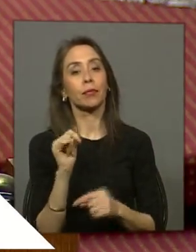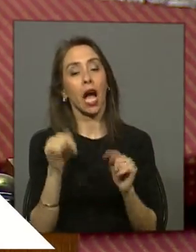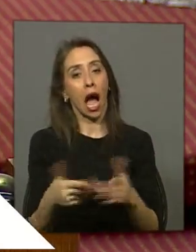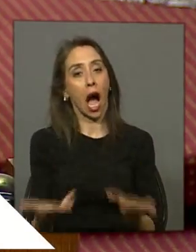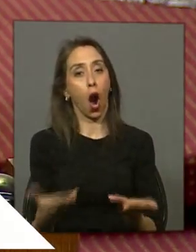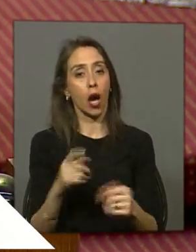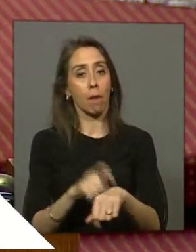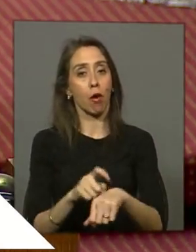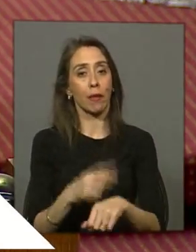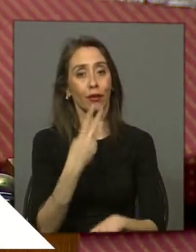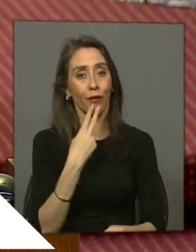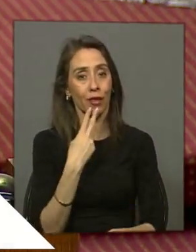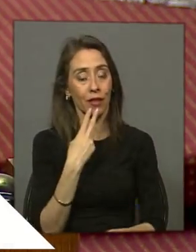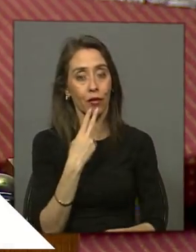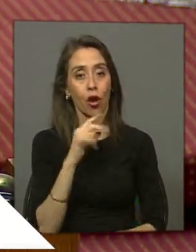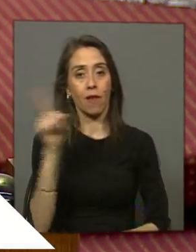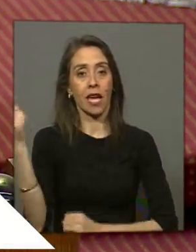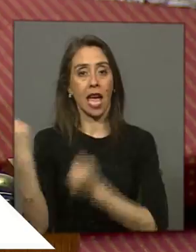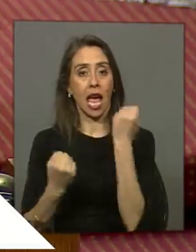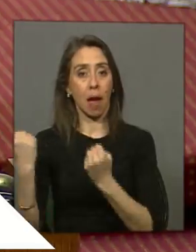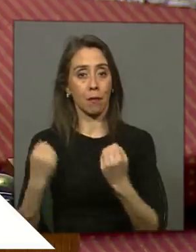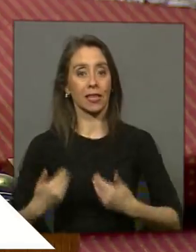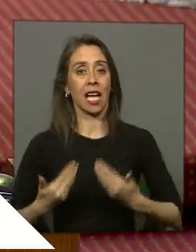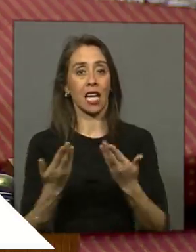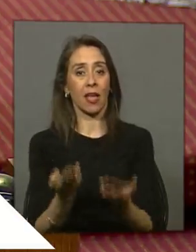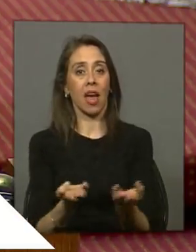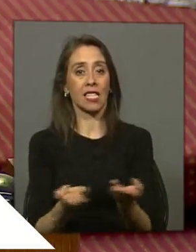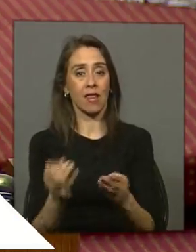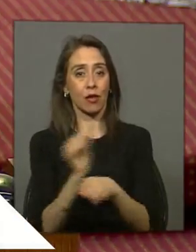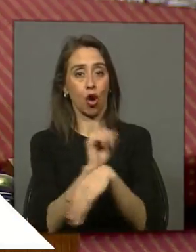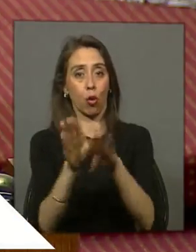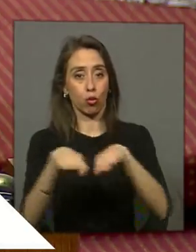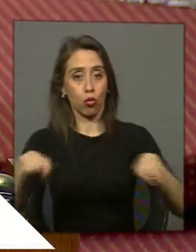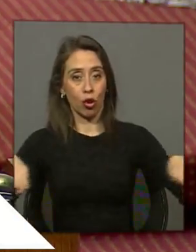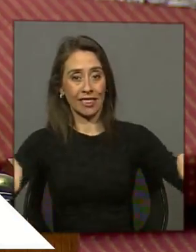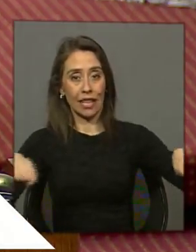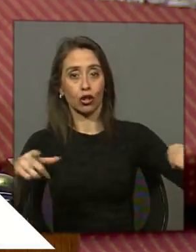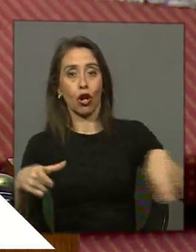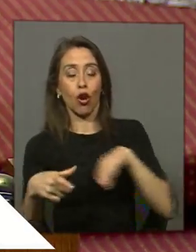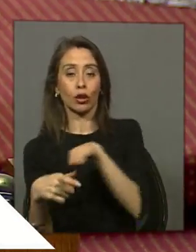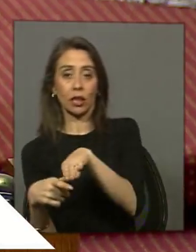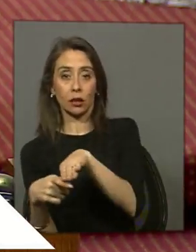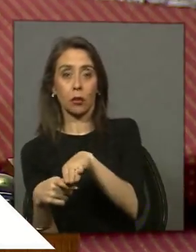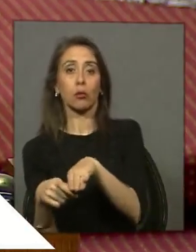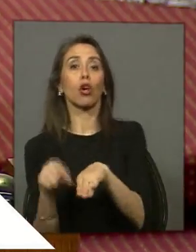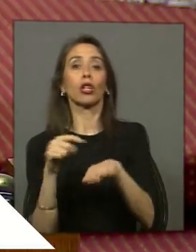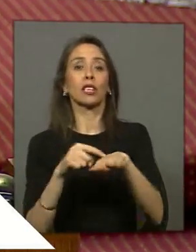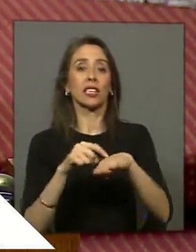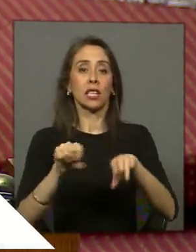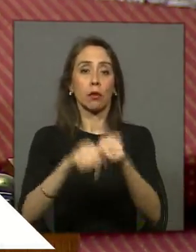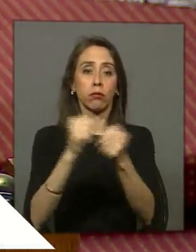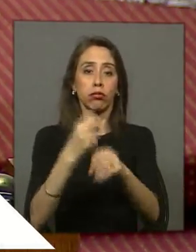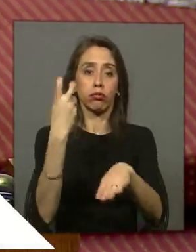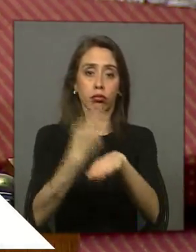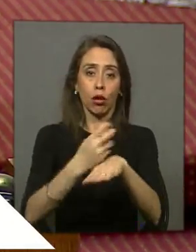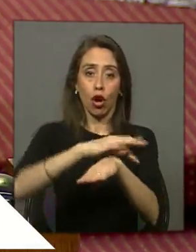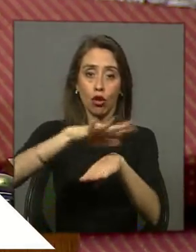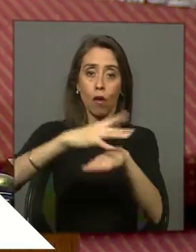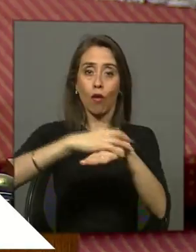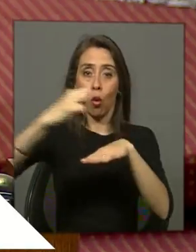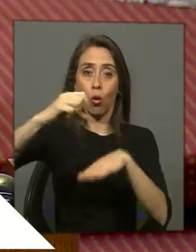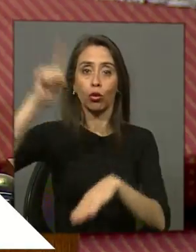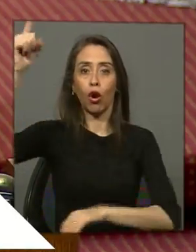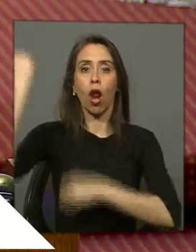vivimos, obligar al proveedor de estacionamientos a que responda por daños, robos o hurtos,